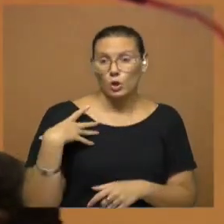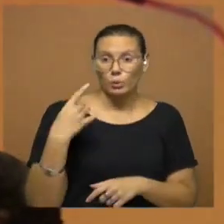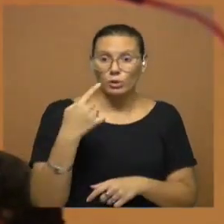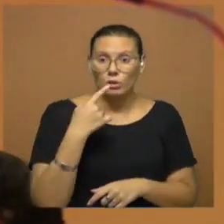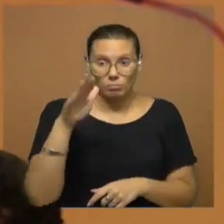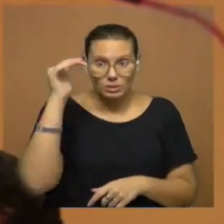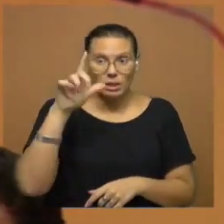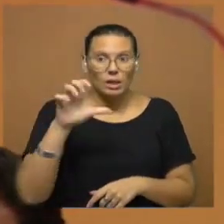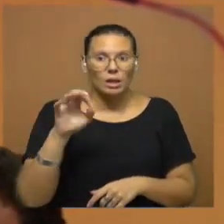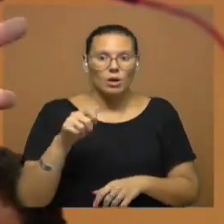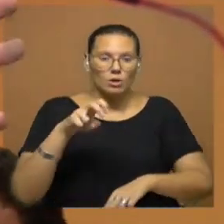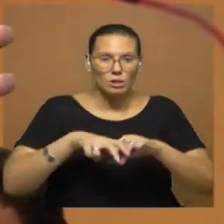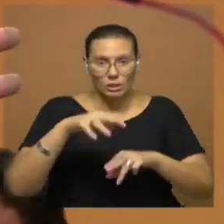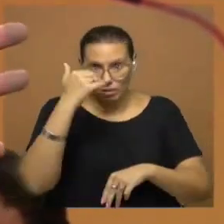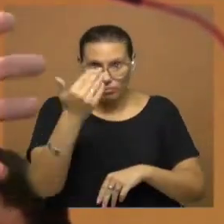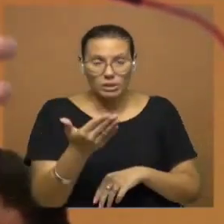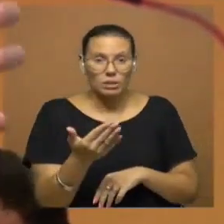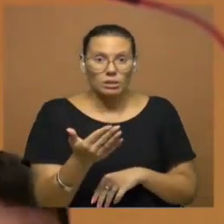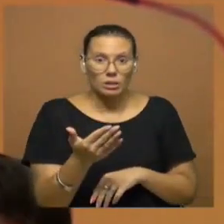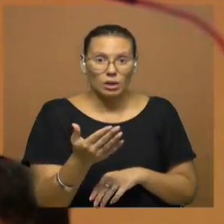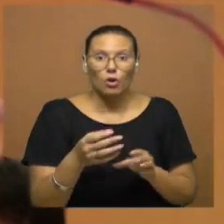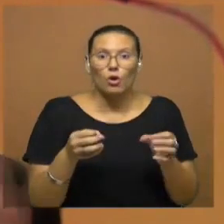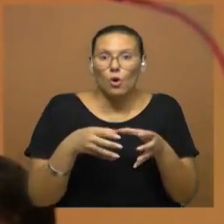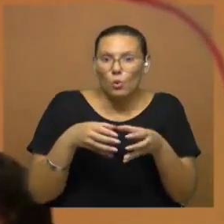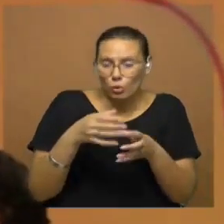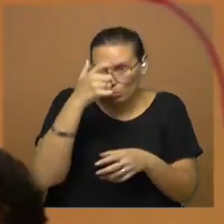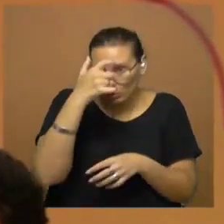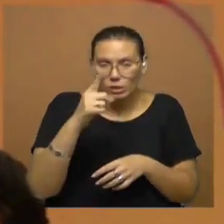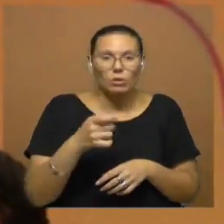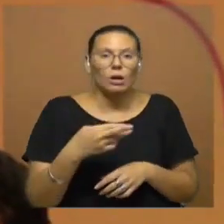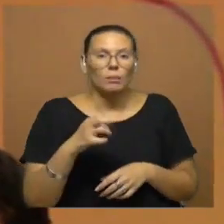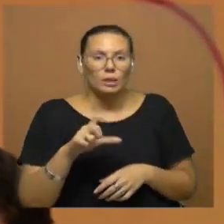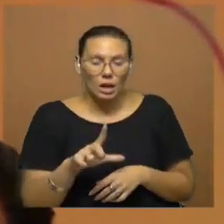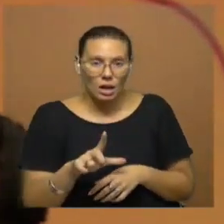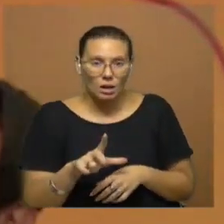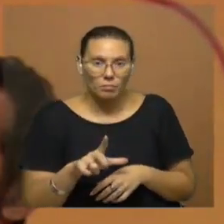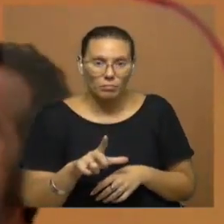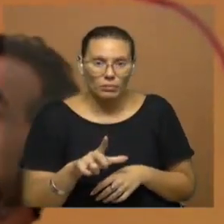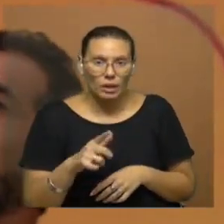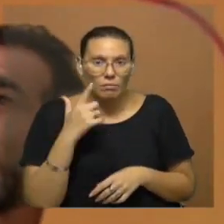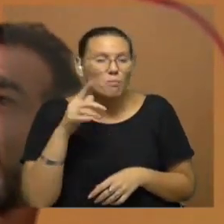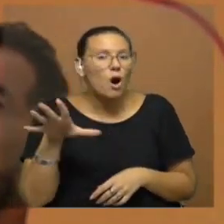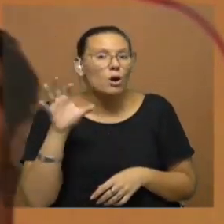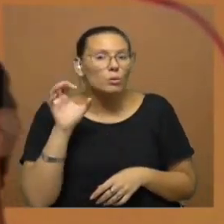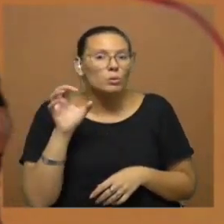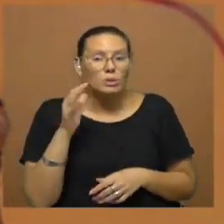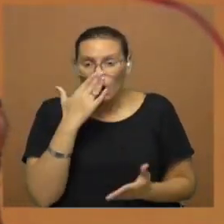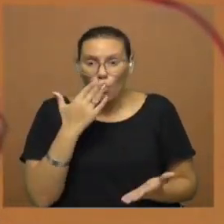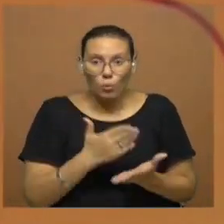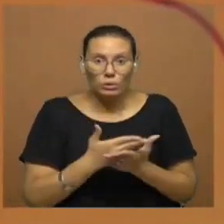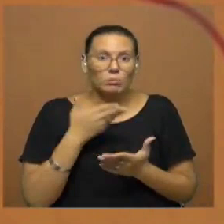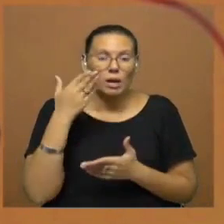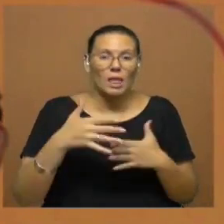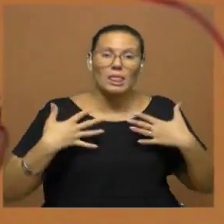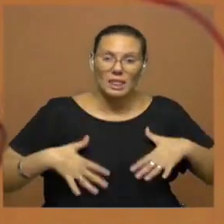Leo, siéntate adelante. Y vamos todos ahí, con los muchachos, los técnicos, con Gabriel. Vamos a escuchar el máster final yendo al